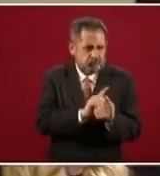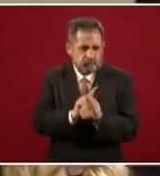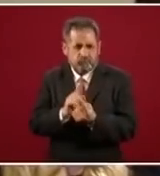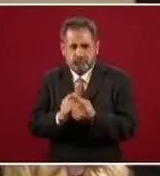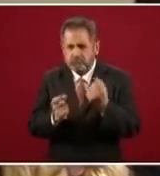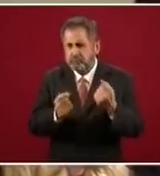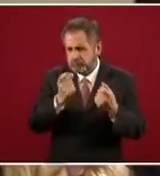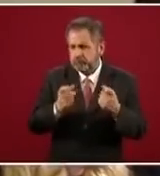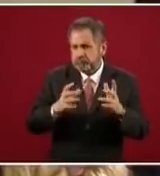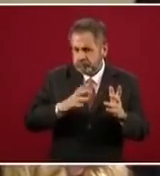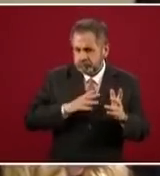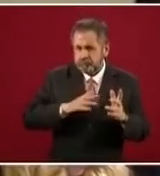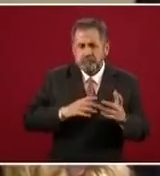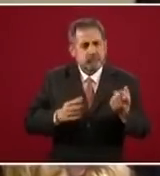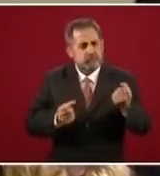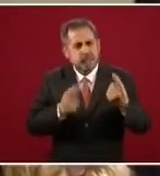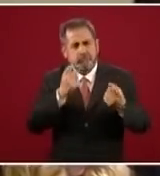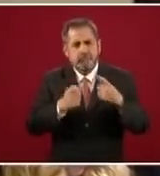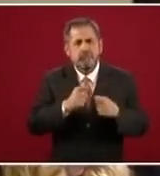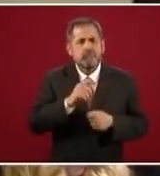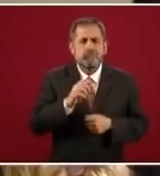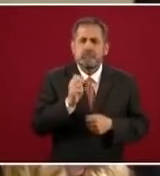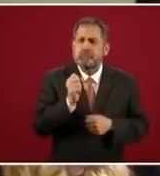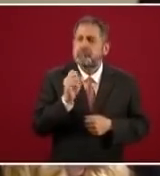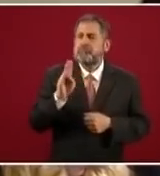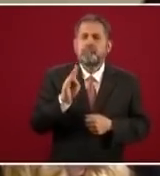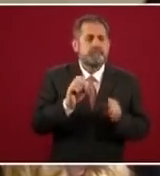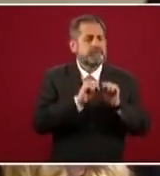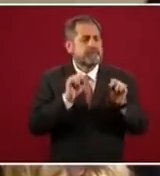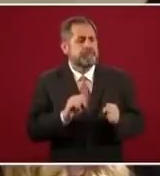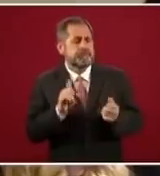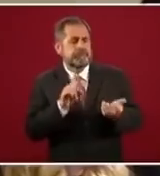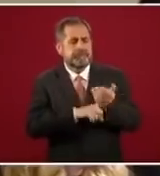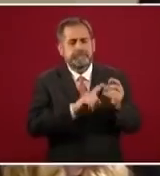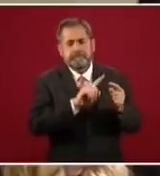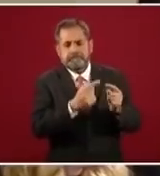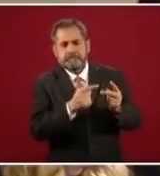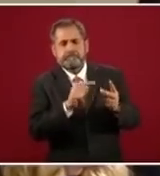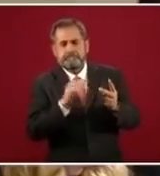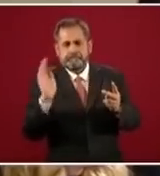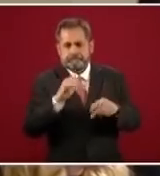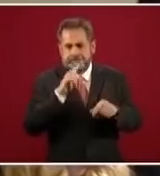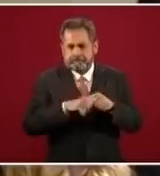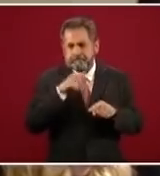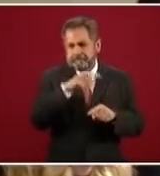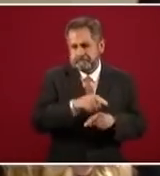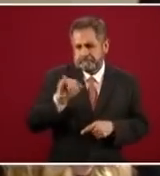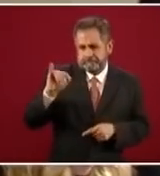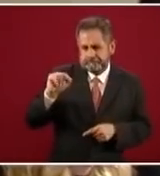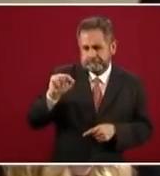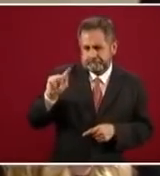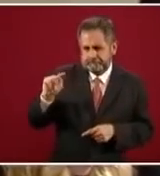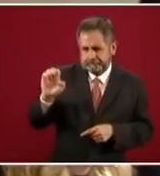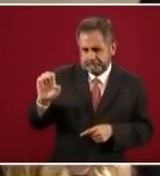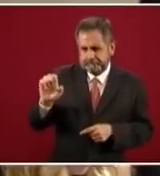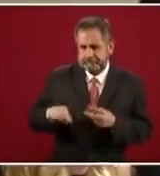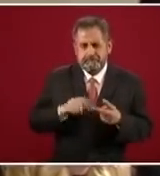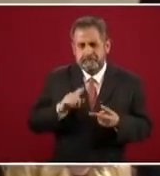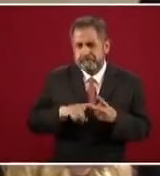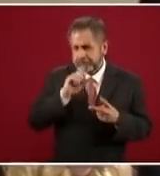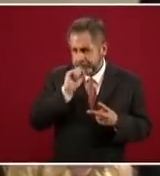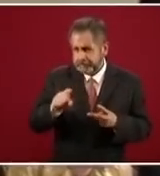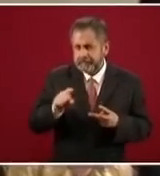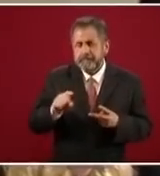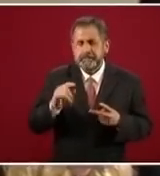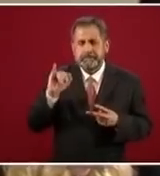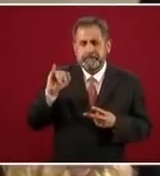situaciones en ese sentido, en algunos subsistemas que corresponden al sector salud federal, en particular el ISSSTE, en particular también me han pasado